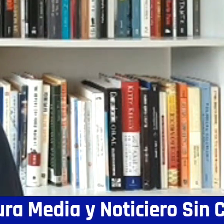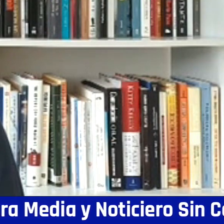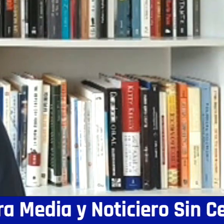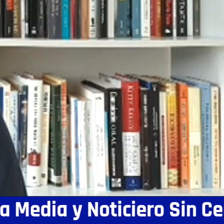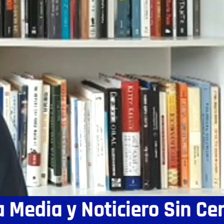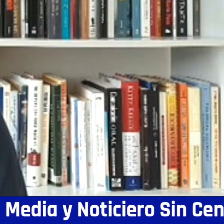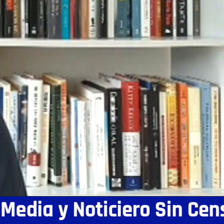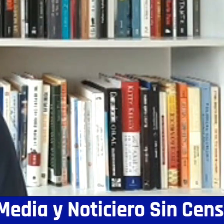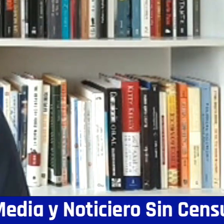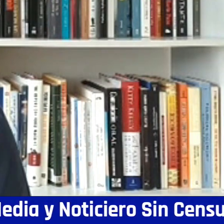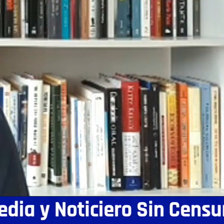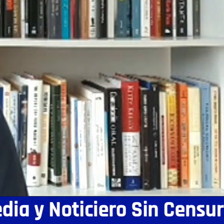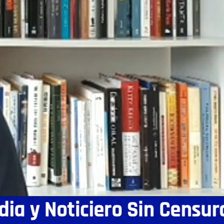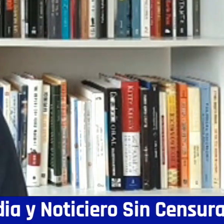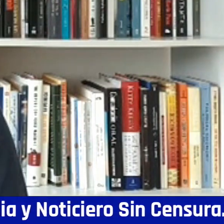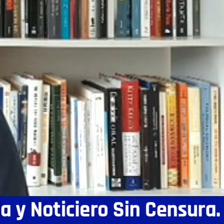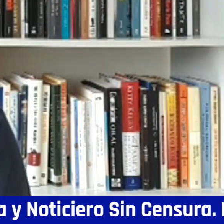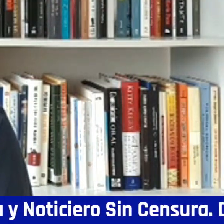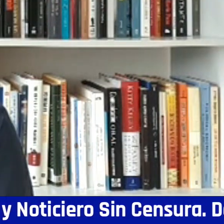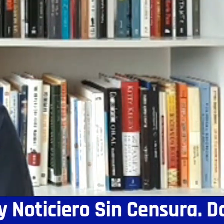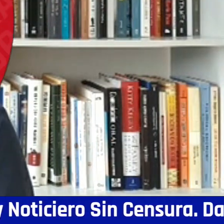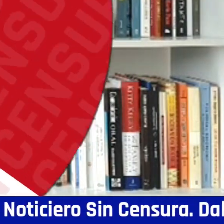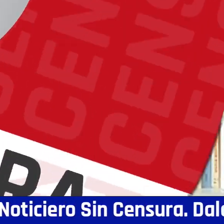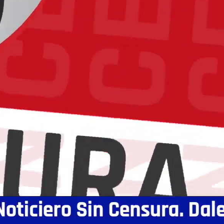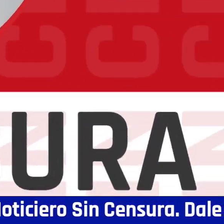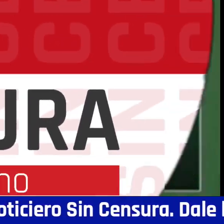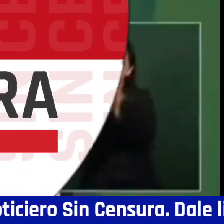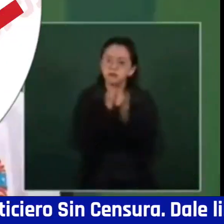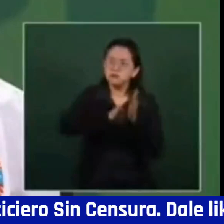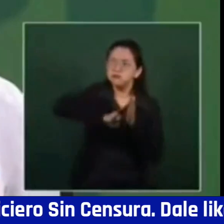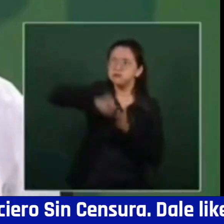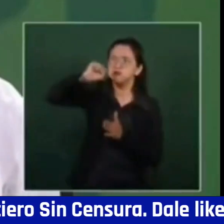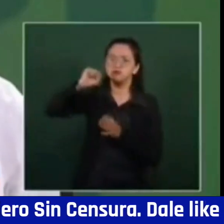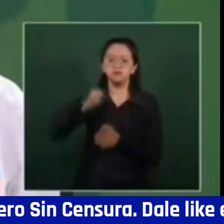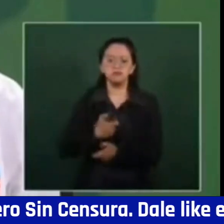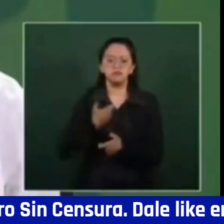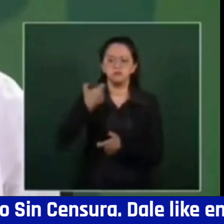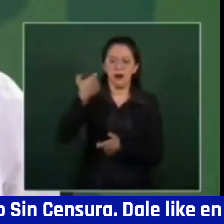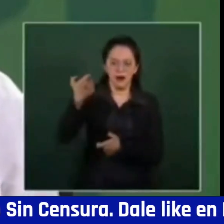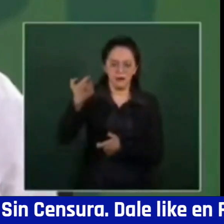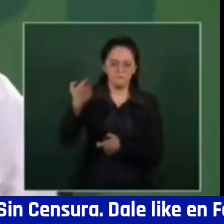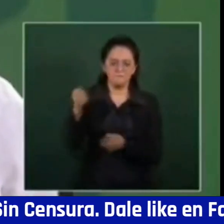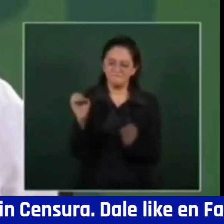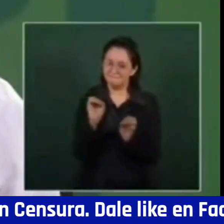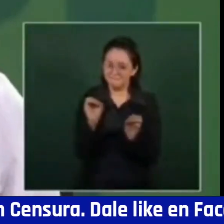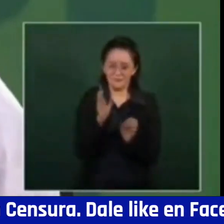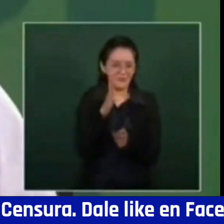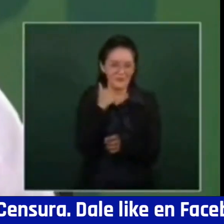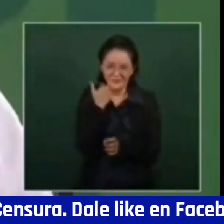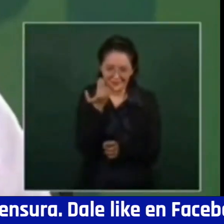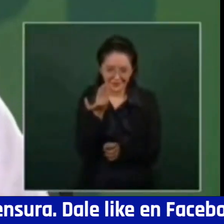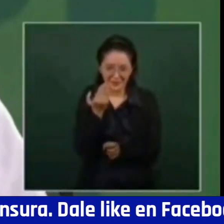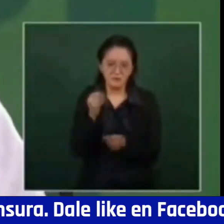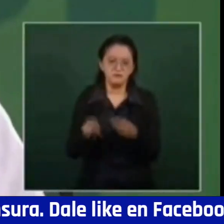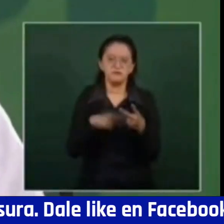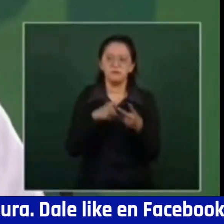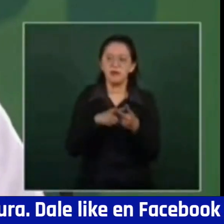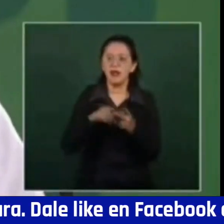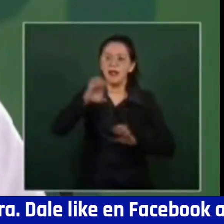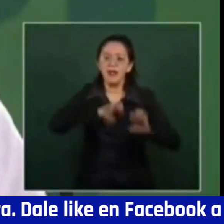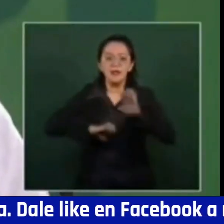Vamos a escuchar lo que mencionó sobre esto. Precio de la energía eléctrica, que no haya subsidios para las grandes